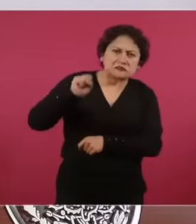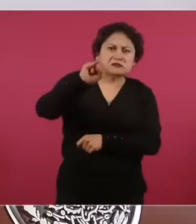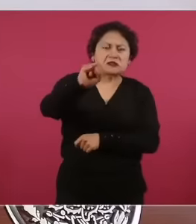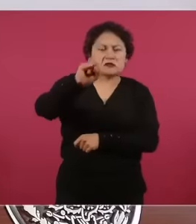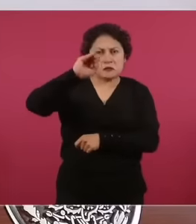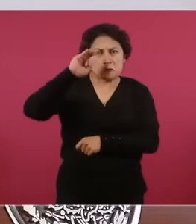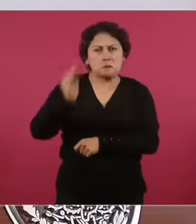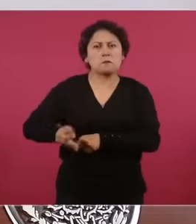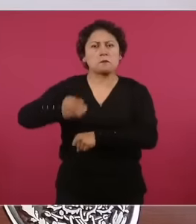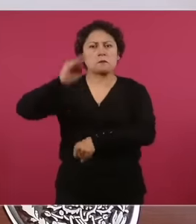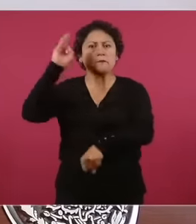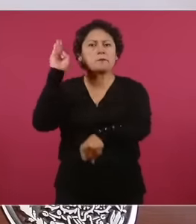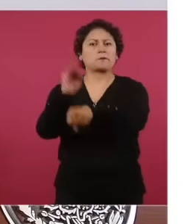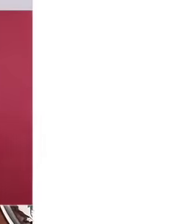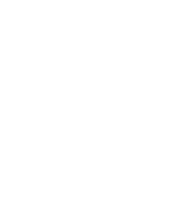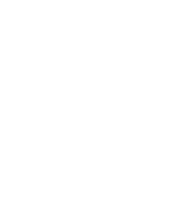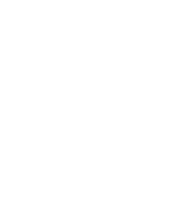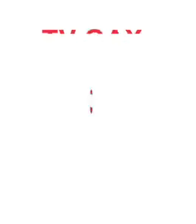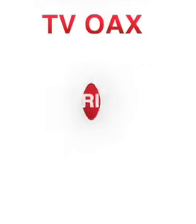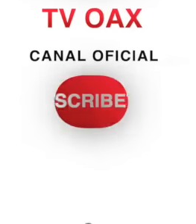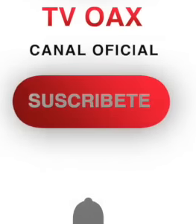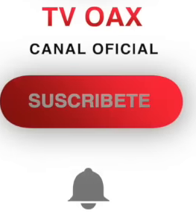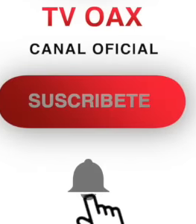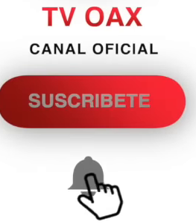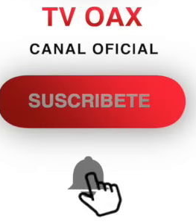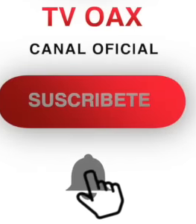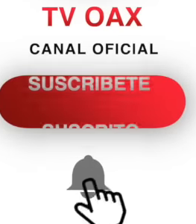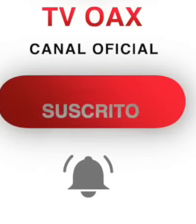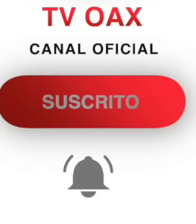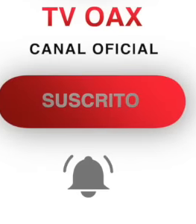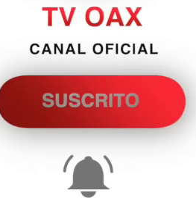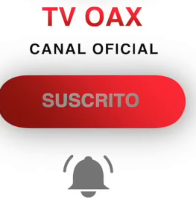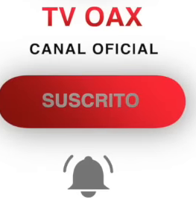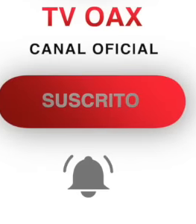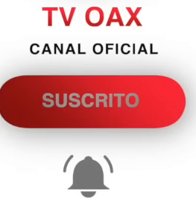y muchos en todos los estados.